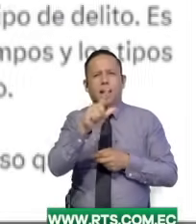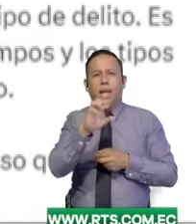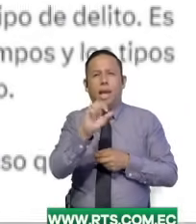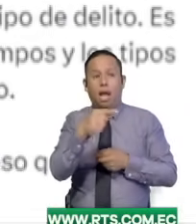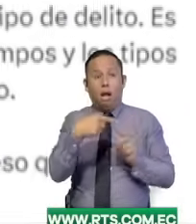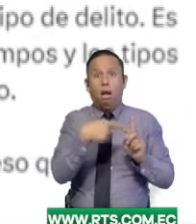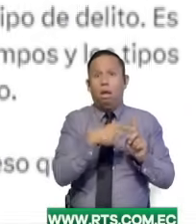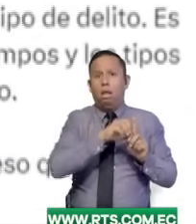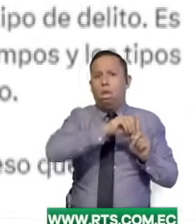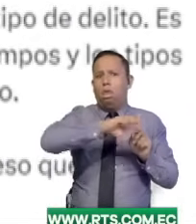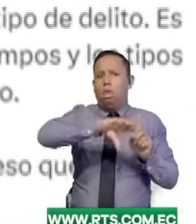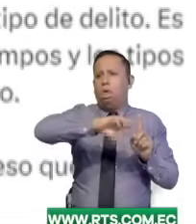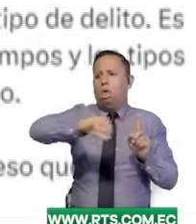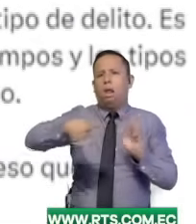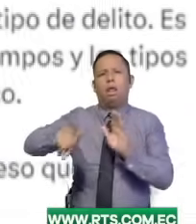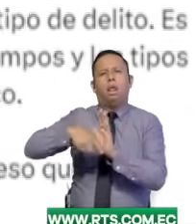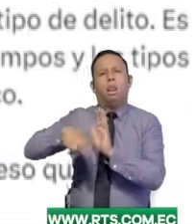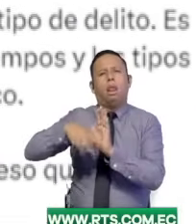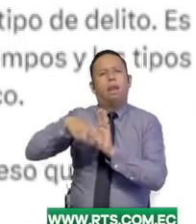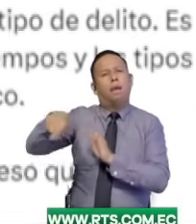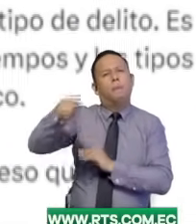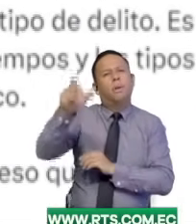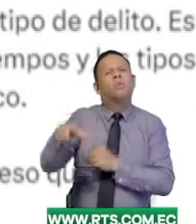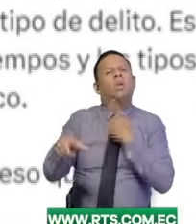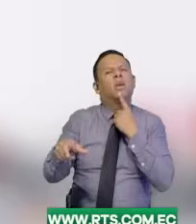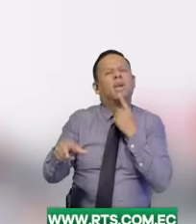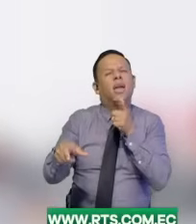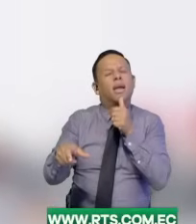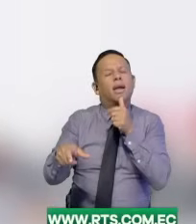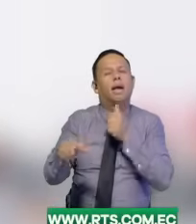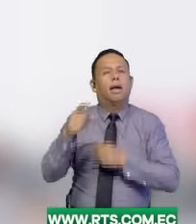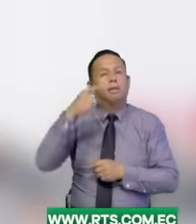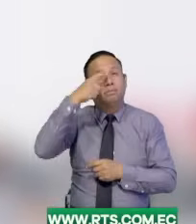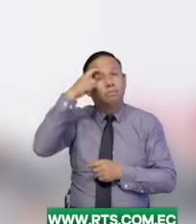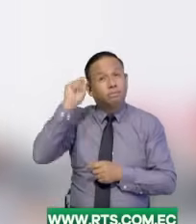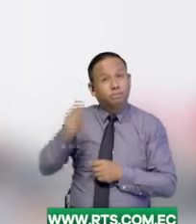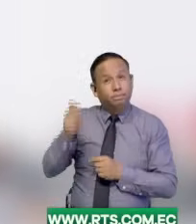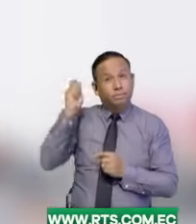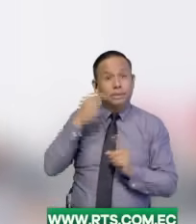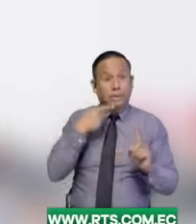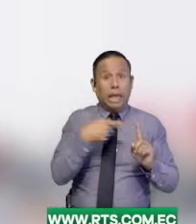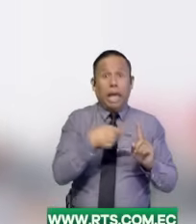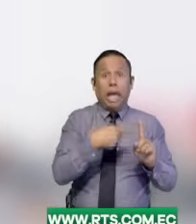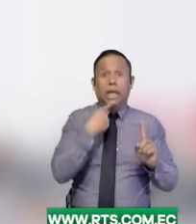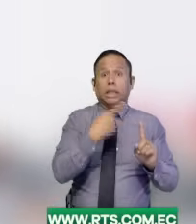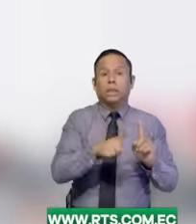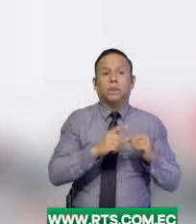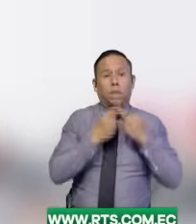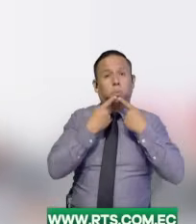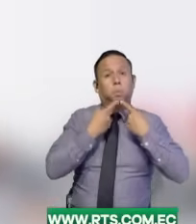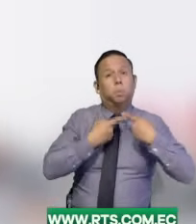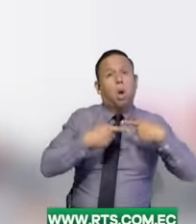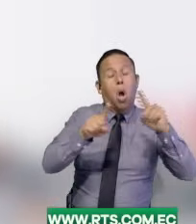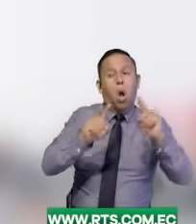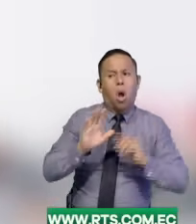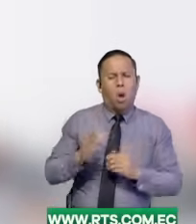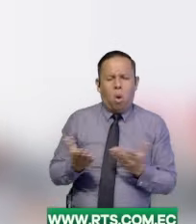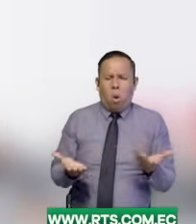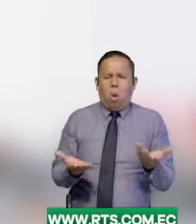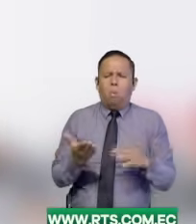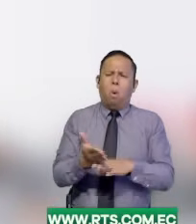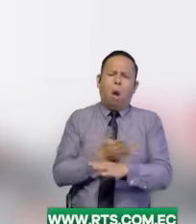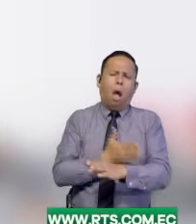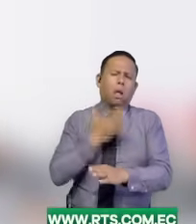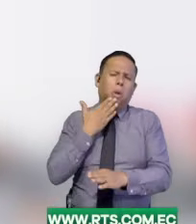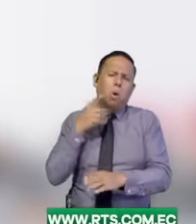la fiscal general del Estado. Esta vez denunció a través de sus redes sociales la presunta manipulación de los tiempos